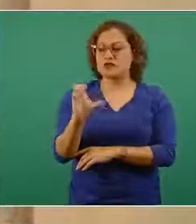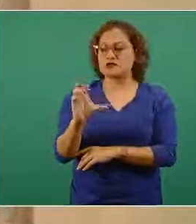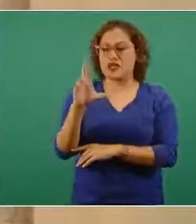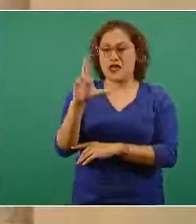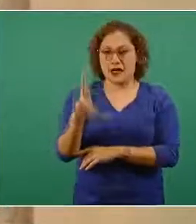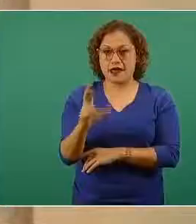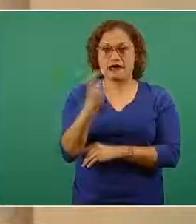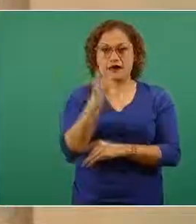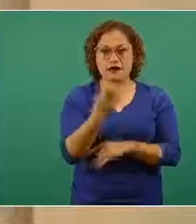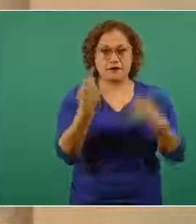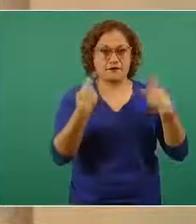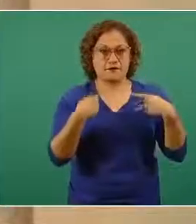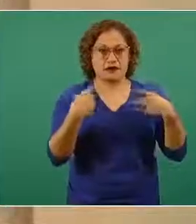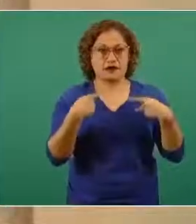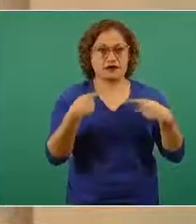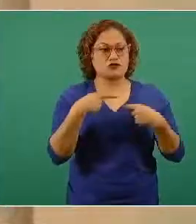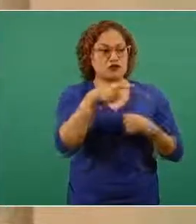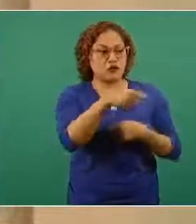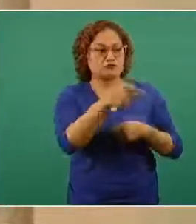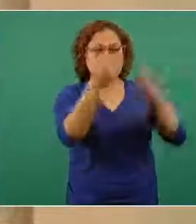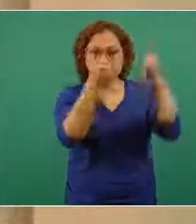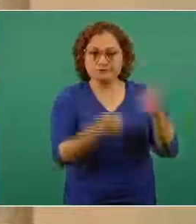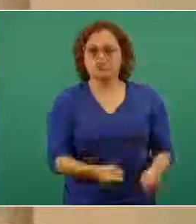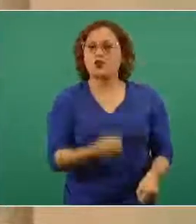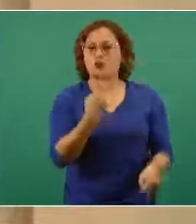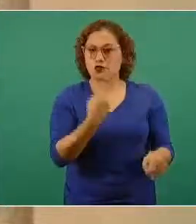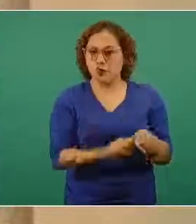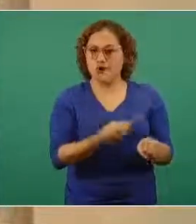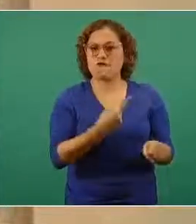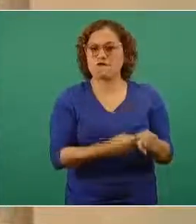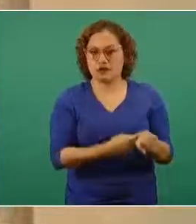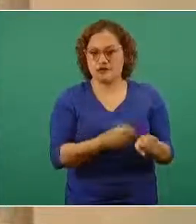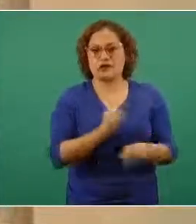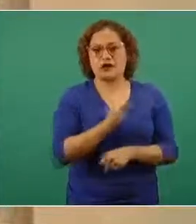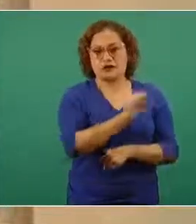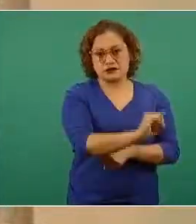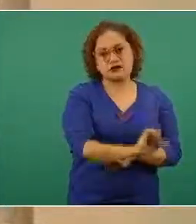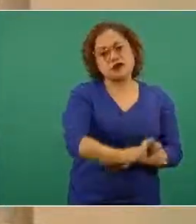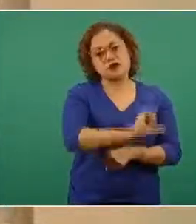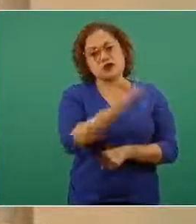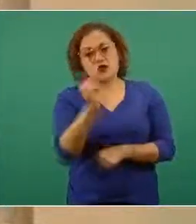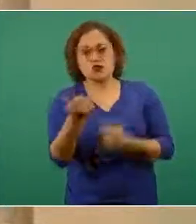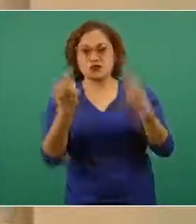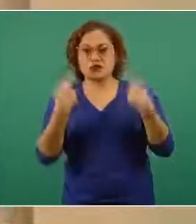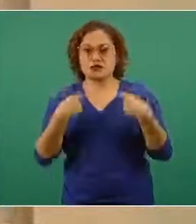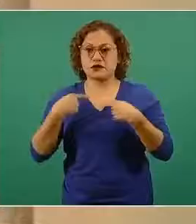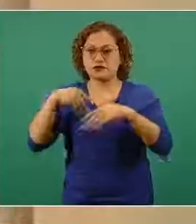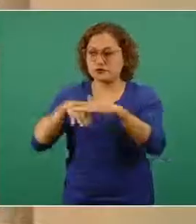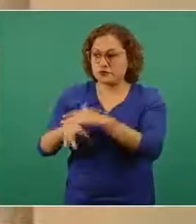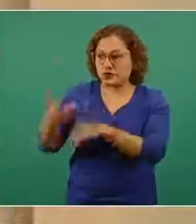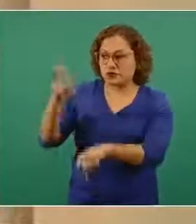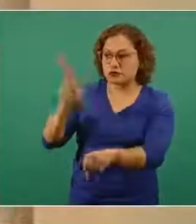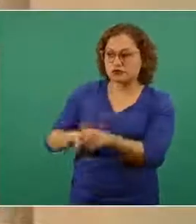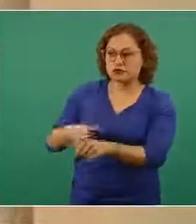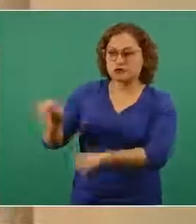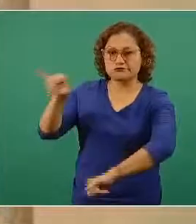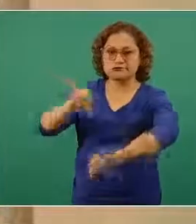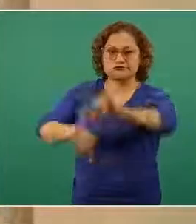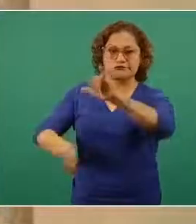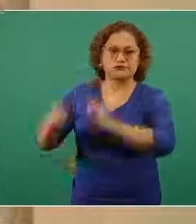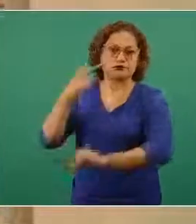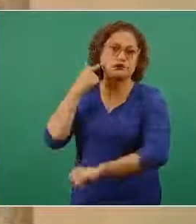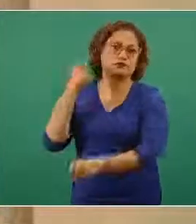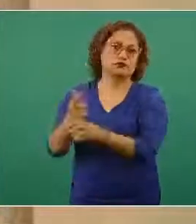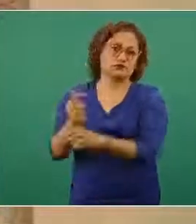asociadas epidemiológicamente y por aquellas personas que son dictaminadas clínica epidemiológicamente. Y esto es muy